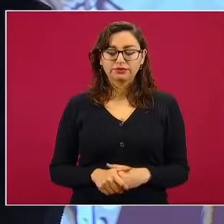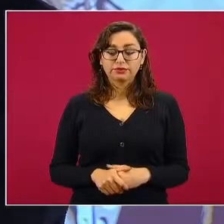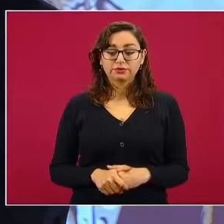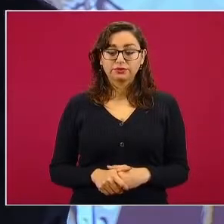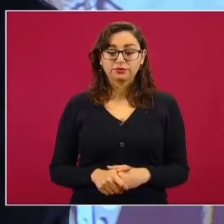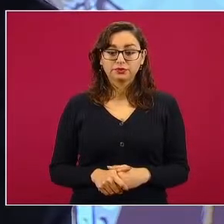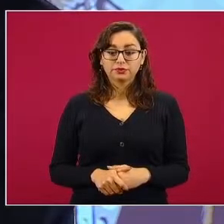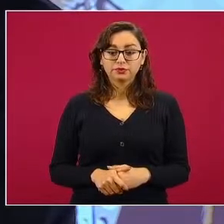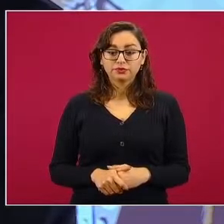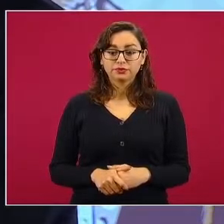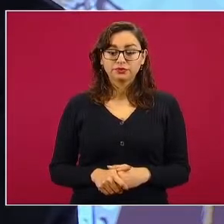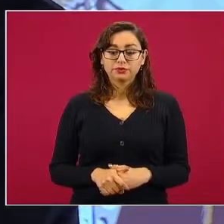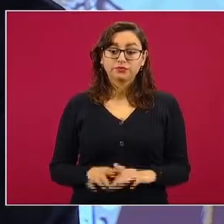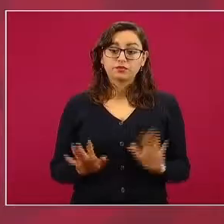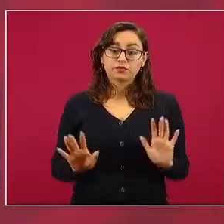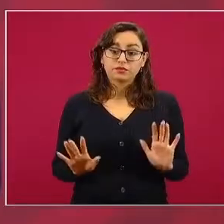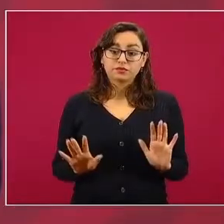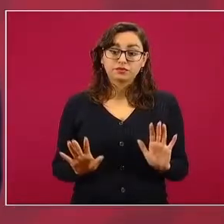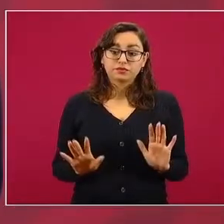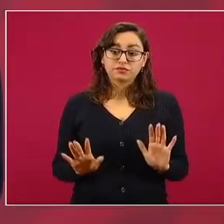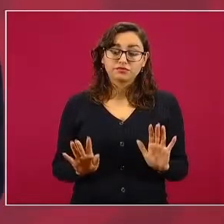Pero cada quien